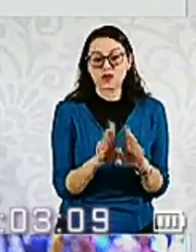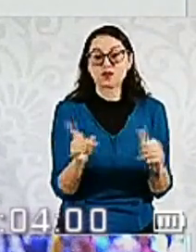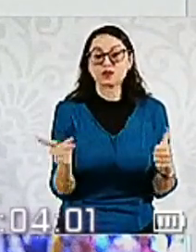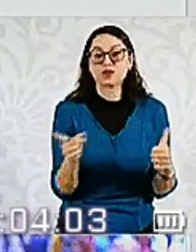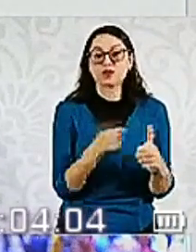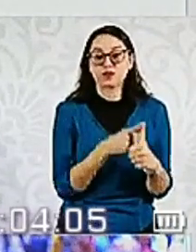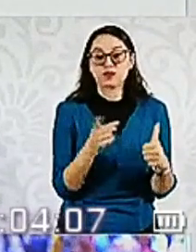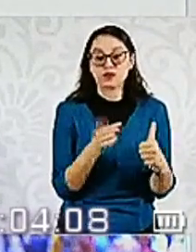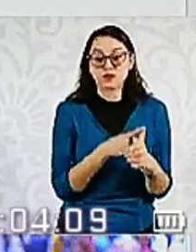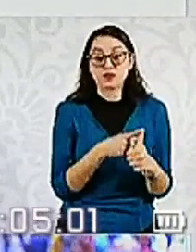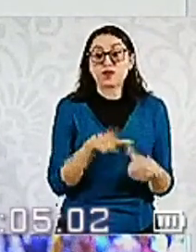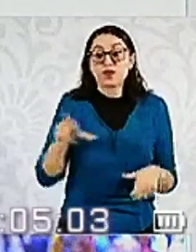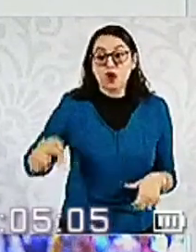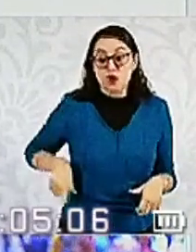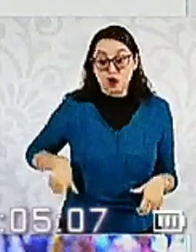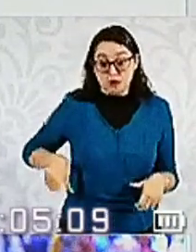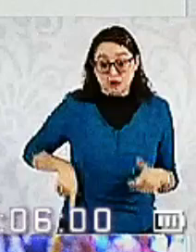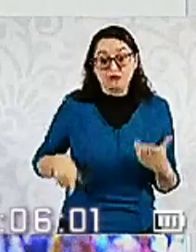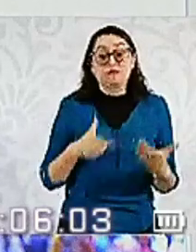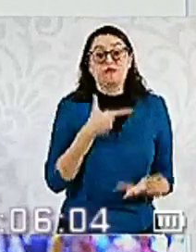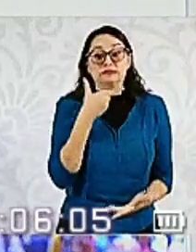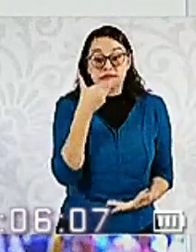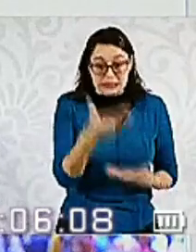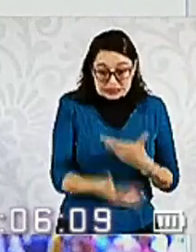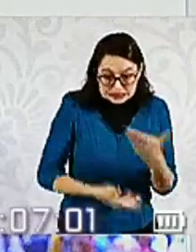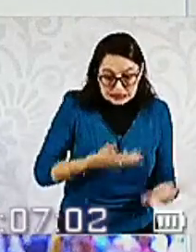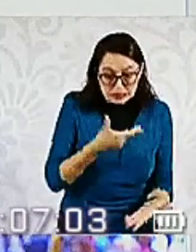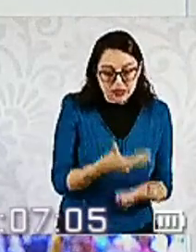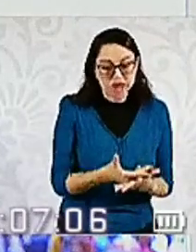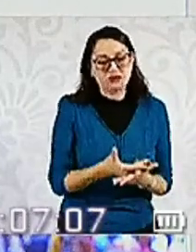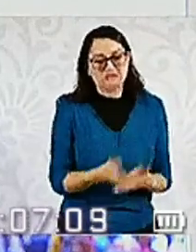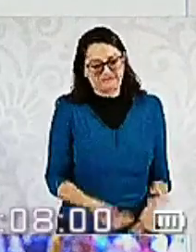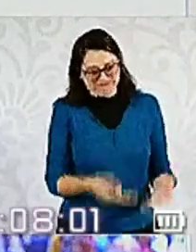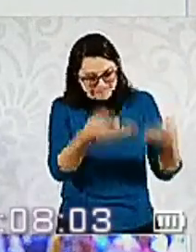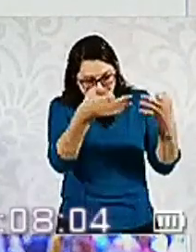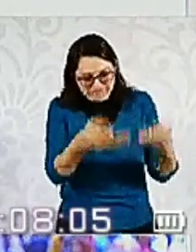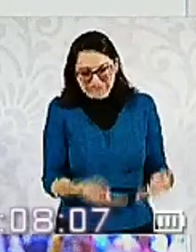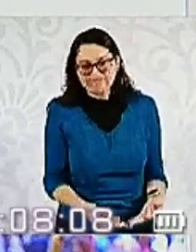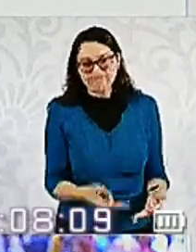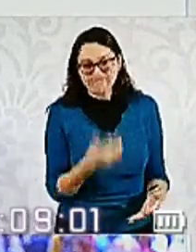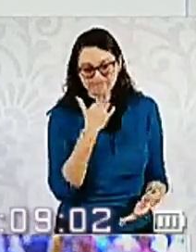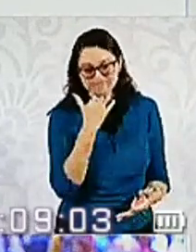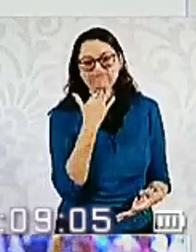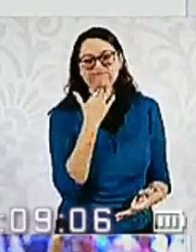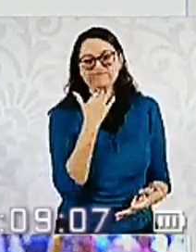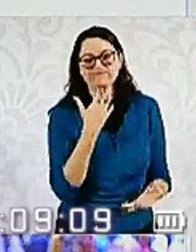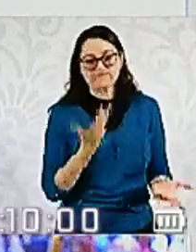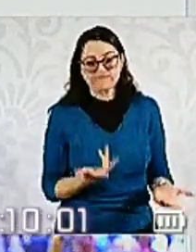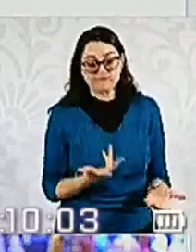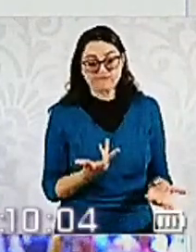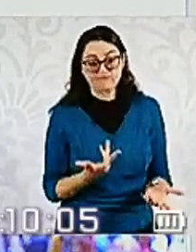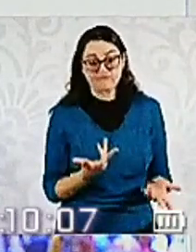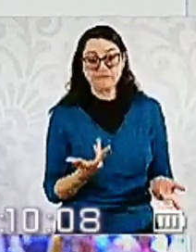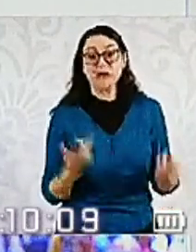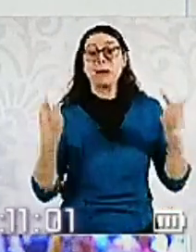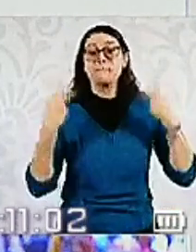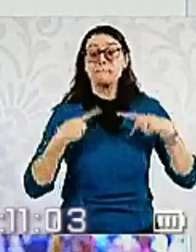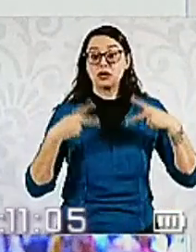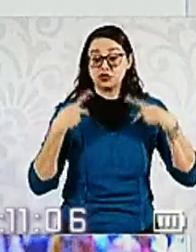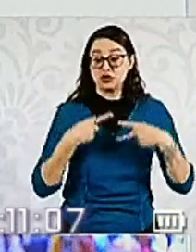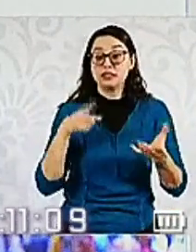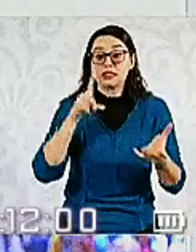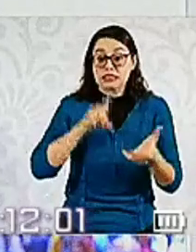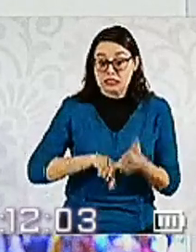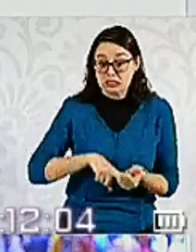la carrera del servidor público o del servicio público. O sea, la gente y los funcionarios, los servidores